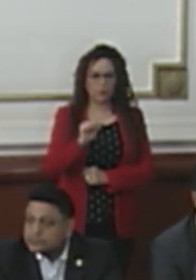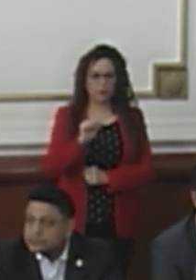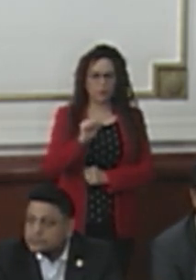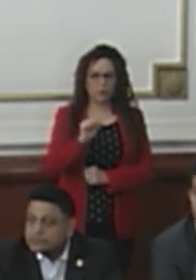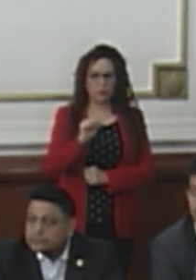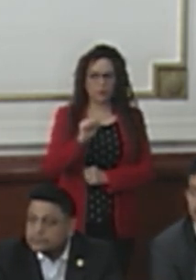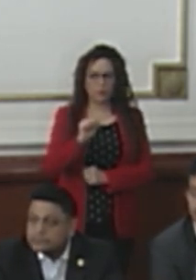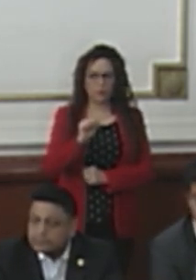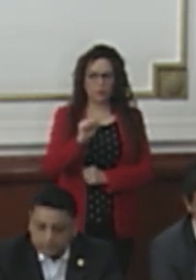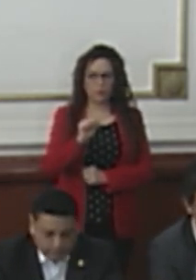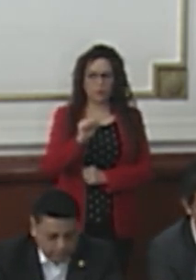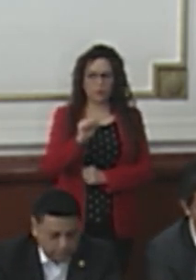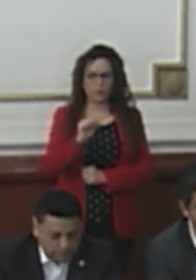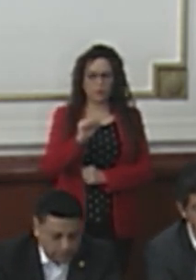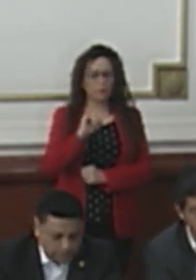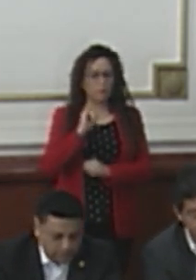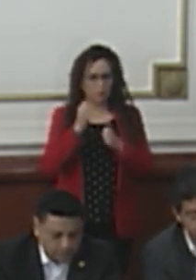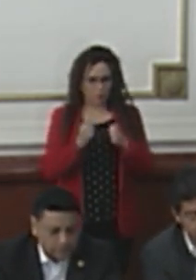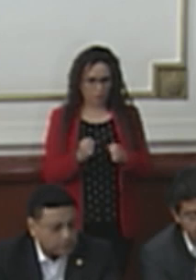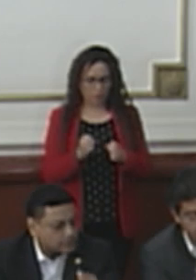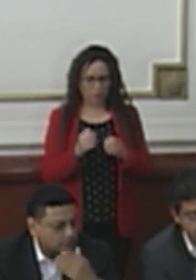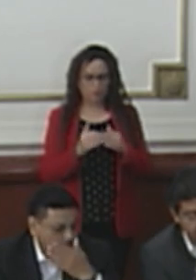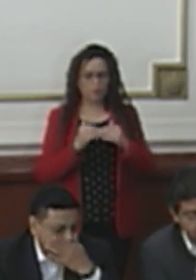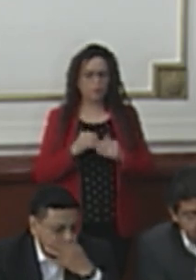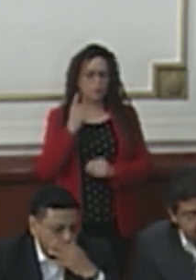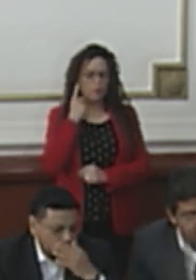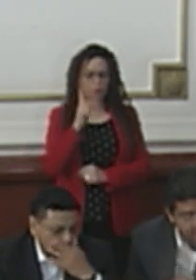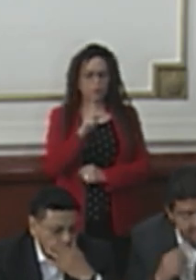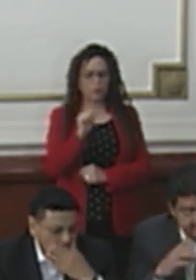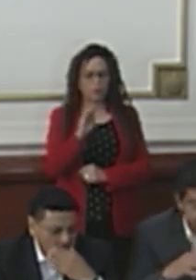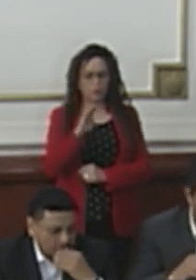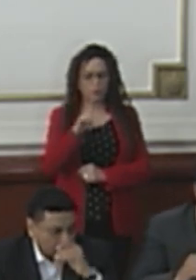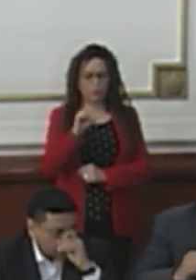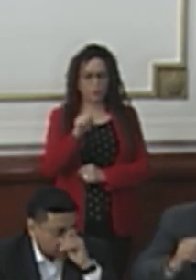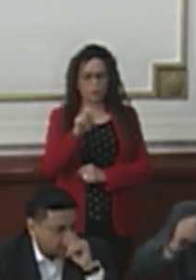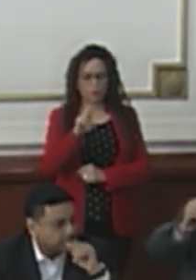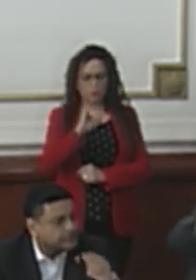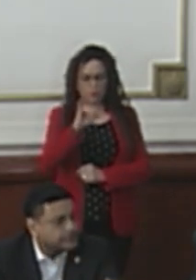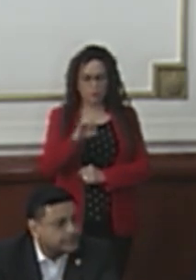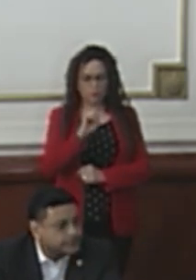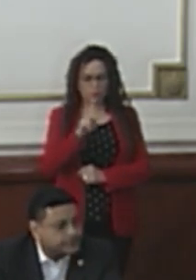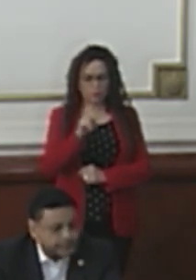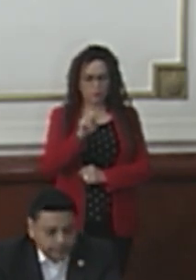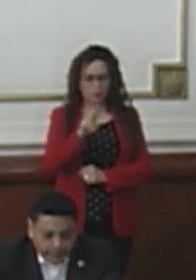Ayala Zúñiga, presente. Diputado Pablo Trejo Pérez.